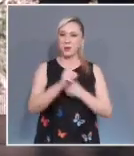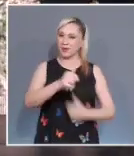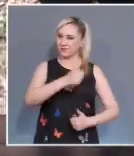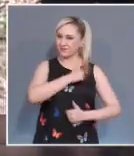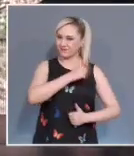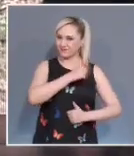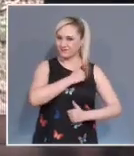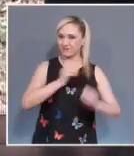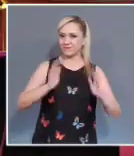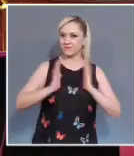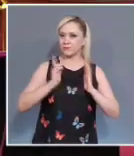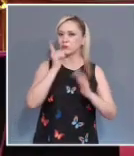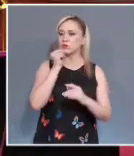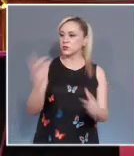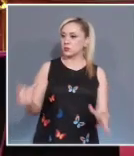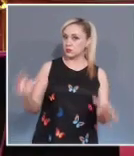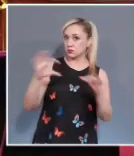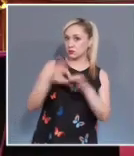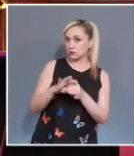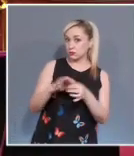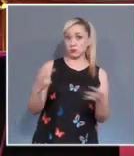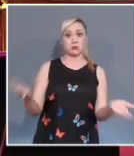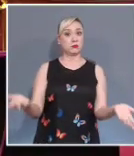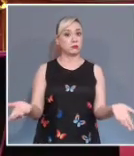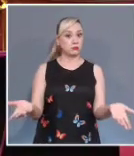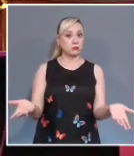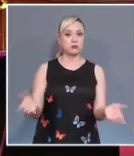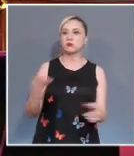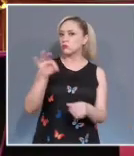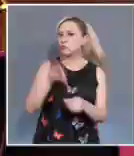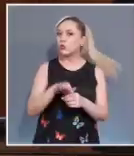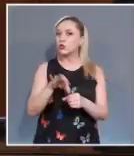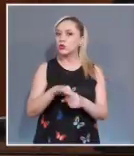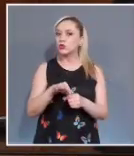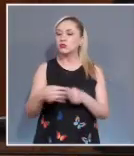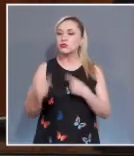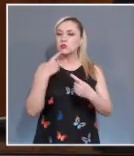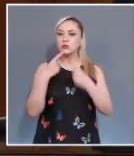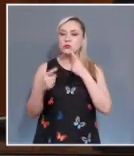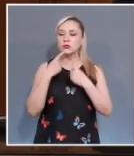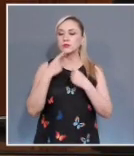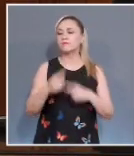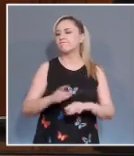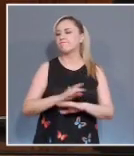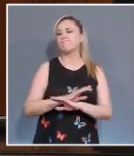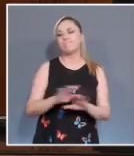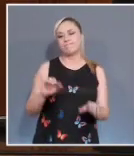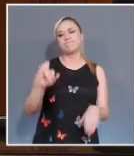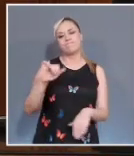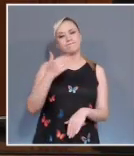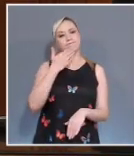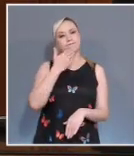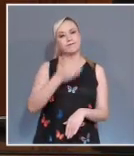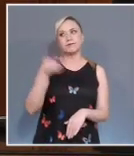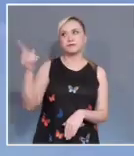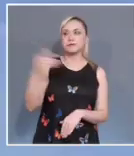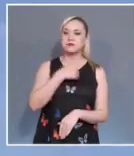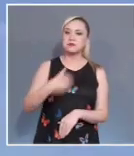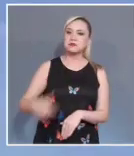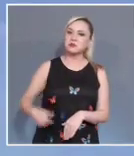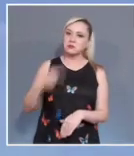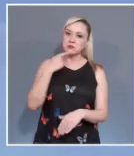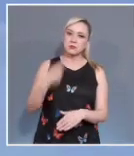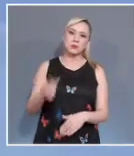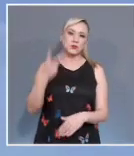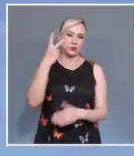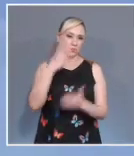pública. Por mayoría de votos, el Pleno de la Corte declaró válido el acuerdo del Ejecutivo Federal de 2020 que